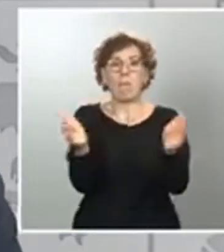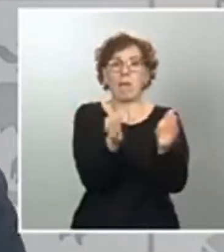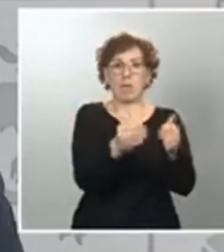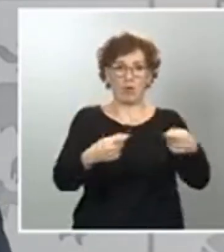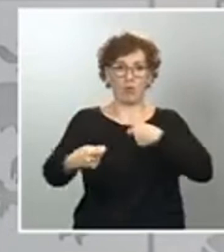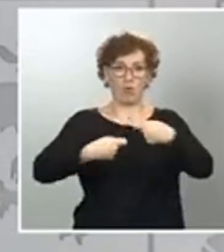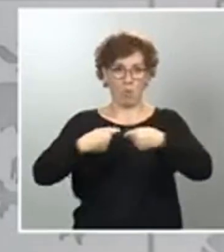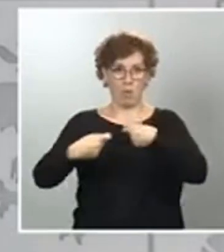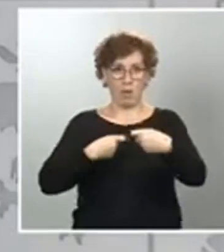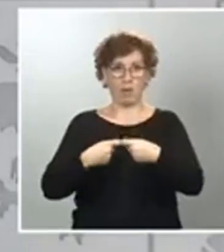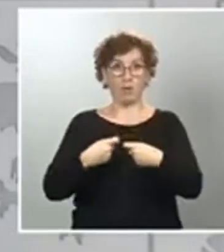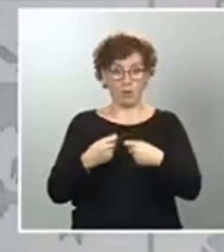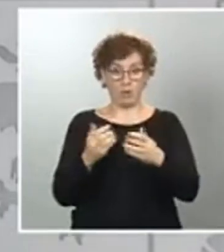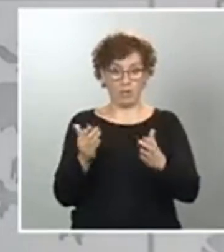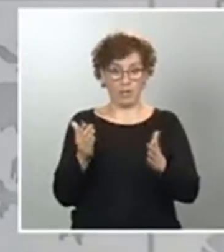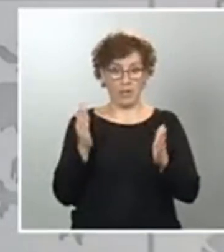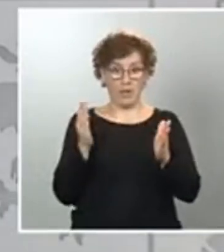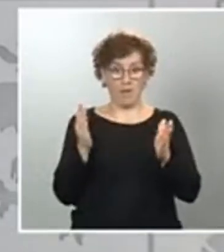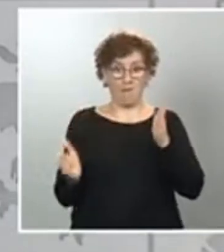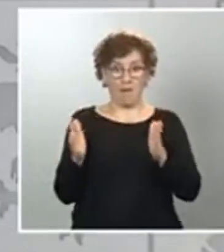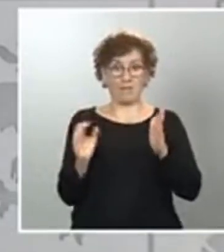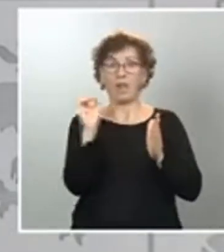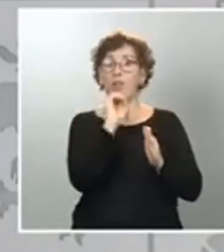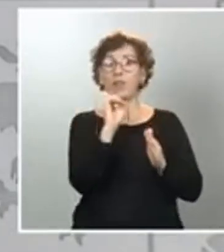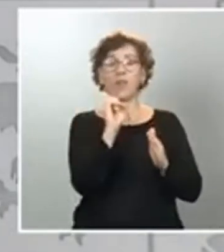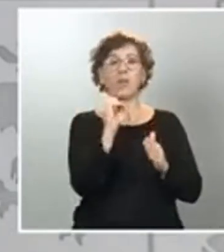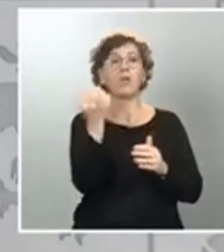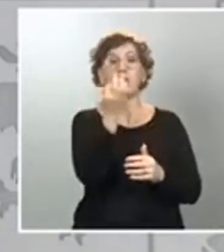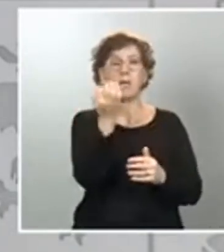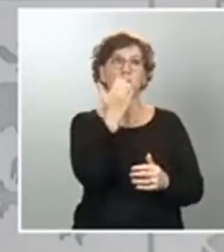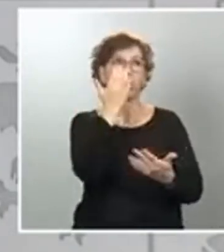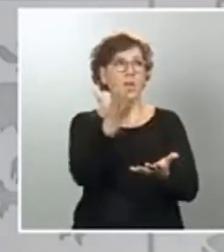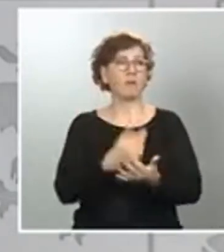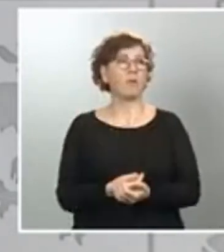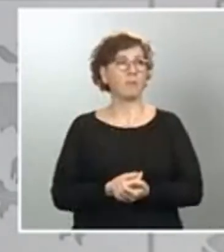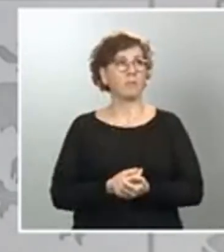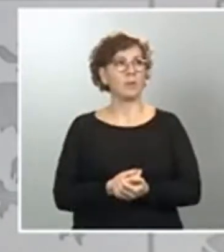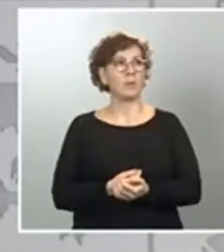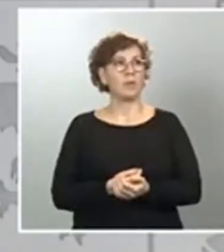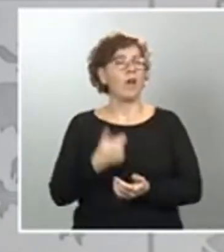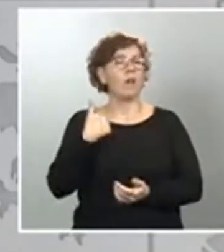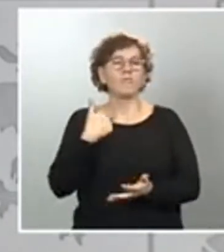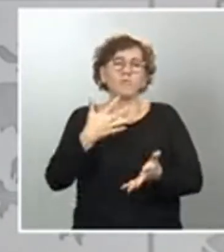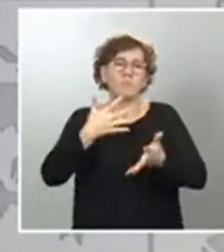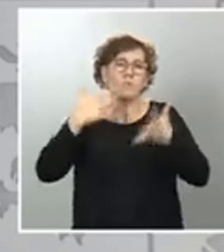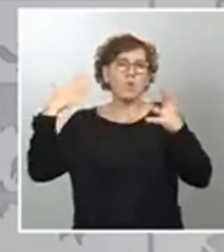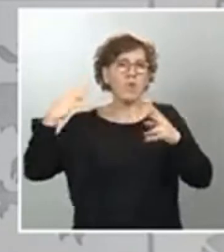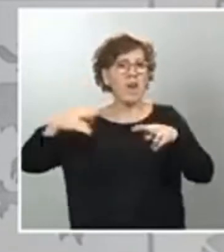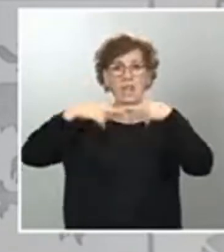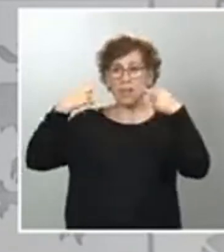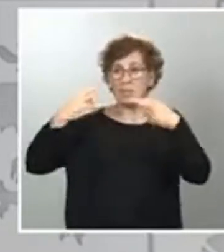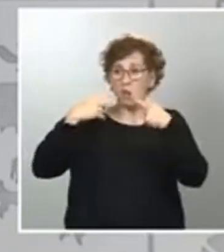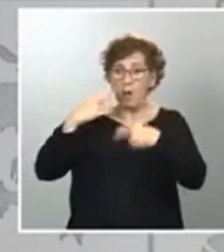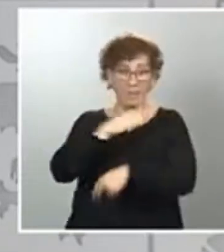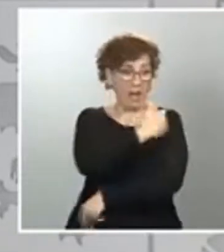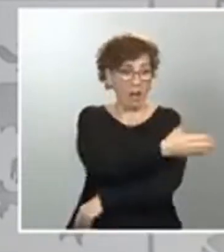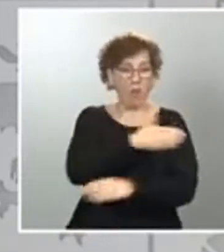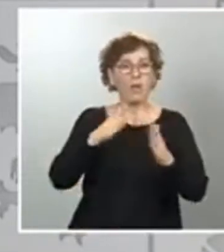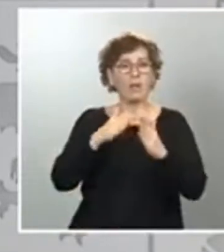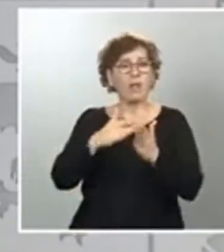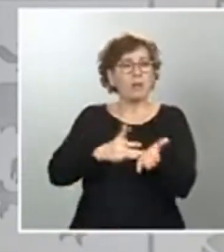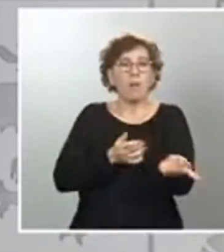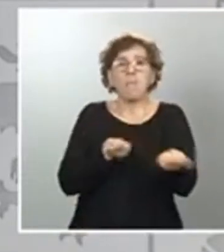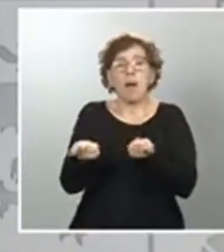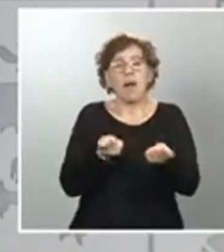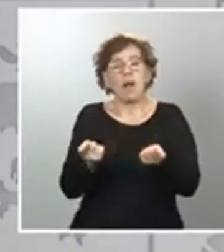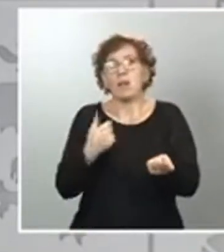decir? Bueno, pues a lo mejor antes nos gustaba comer una paella en el restaurante de al lado de nuestra casa. Ahora lo que vamos a hacer es poder pedirle a